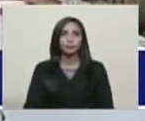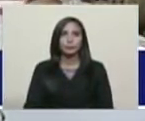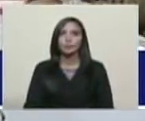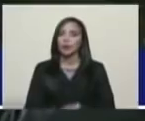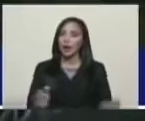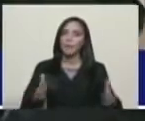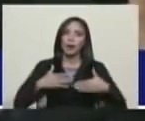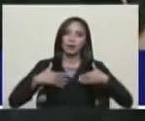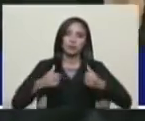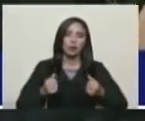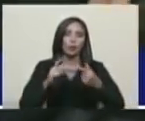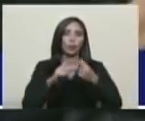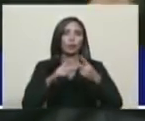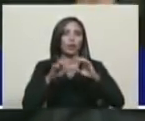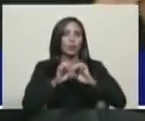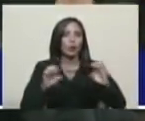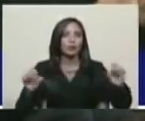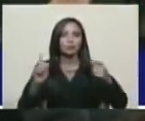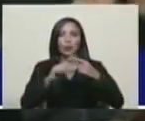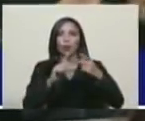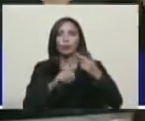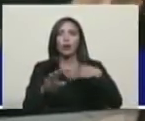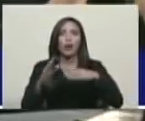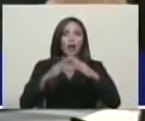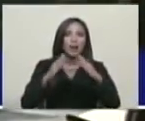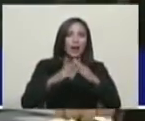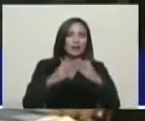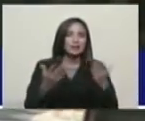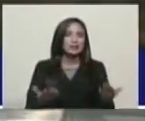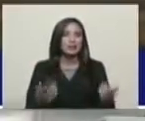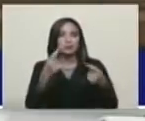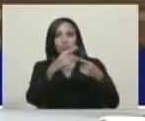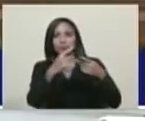salud pública, para la educación pública, para la vivienda del pueblo,